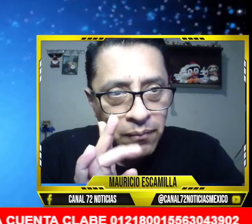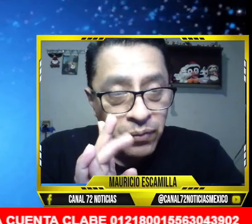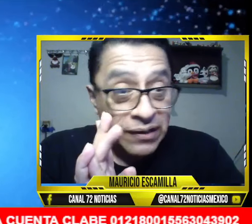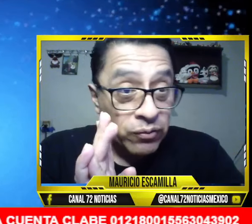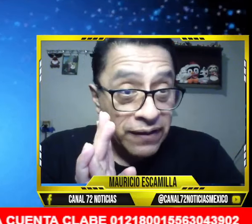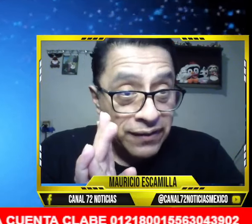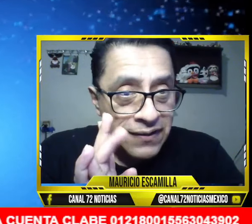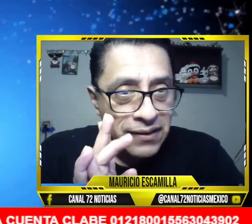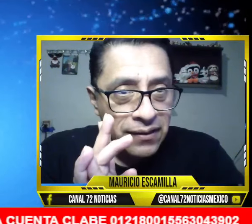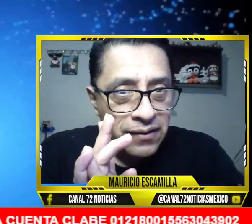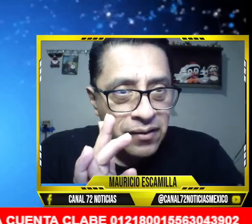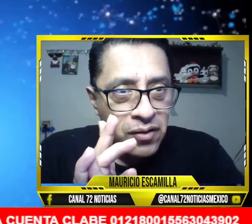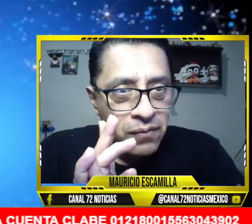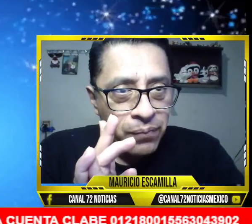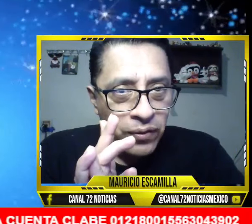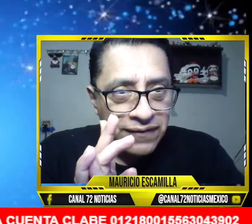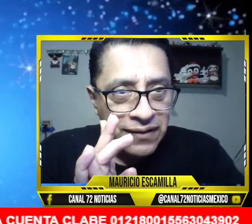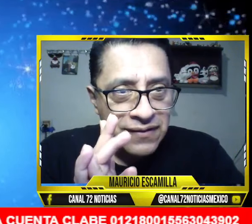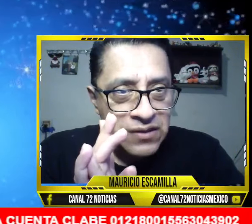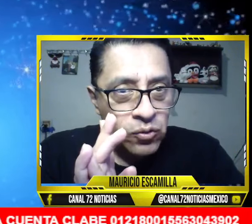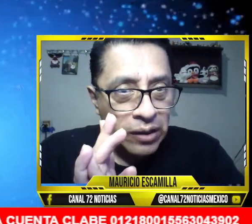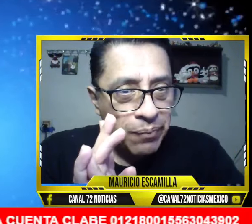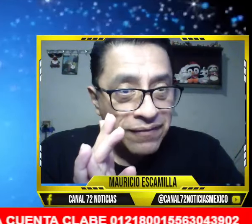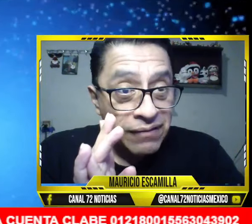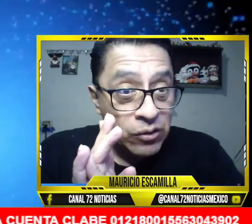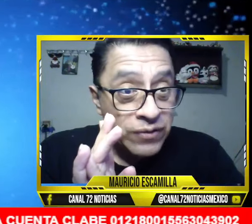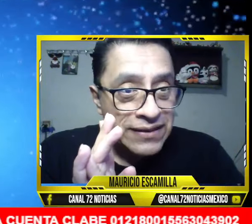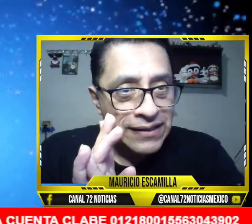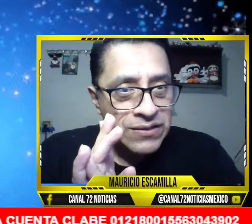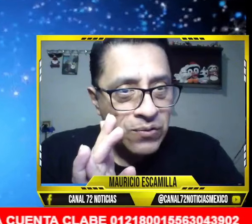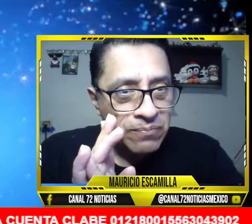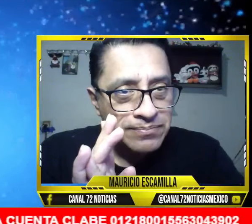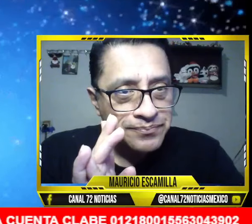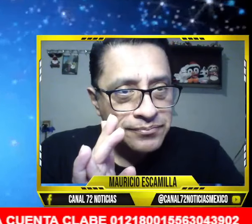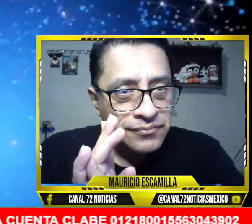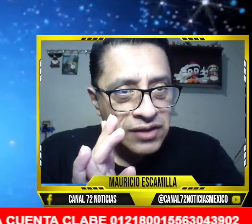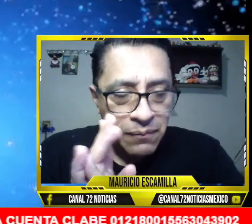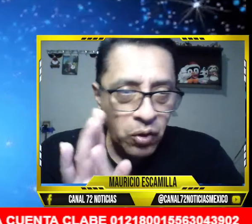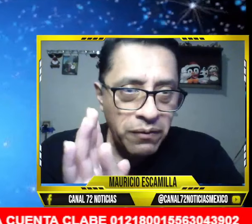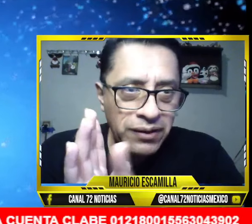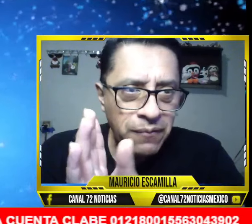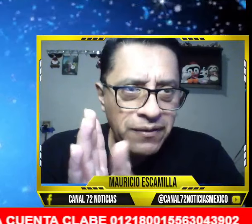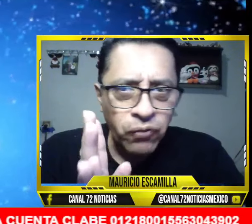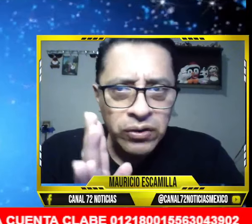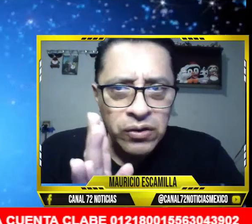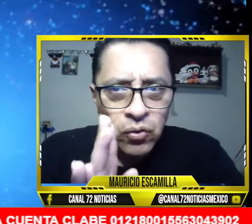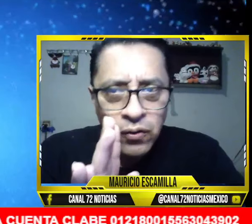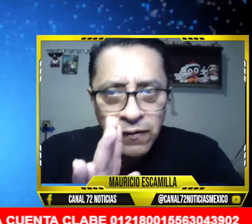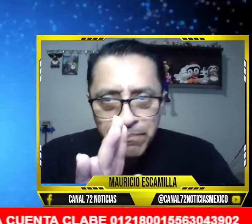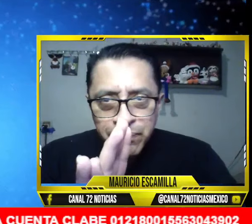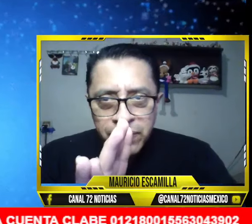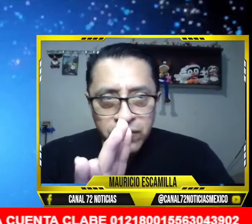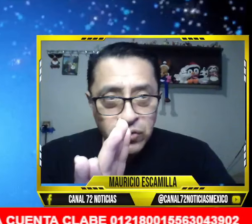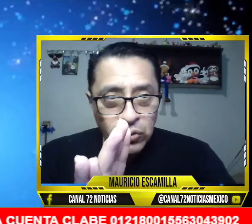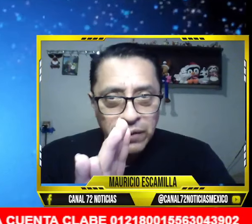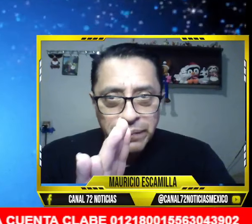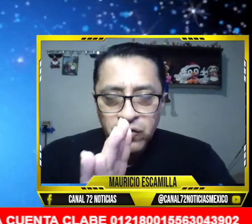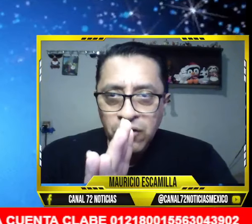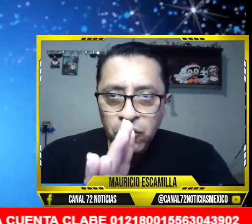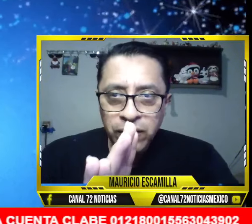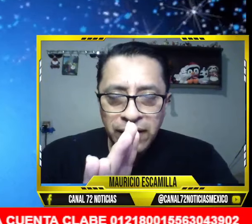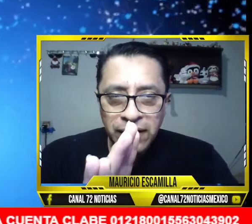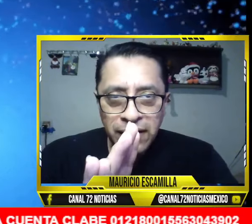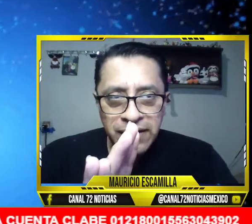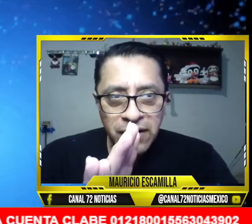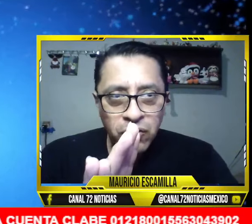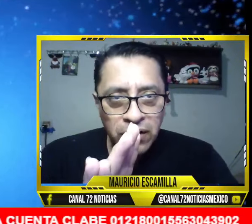pues la ultraderecha por estar diciendo que el pan se quedó en silencio y por obviamente haber difundido Pues todo lo que